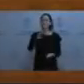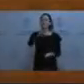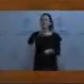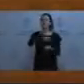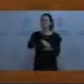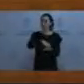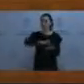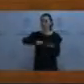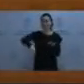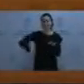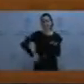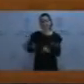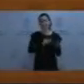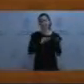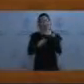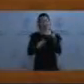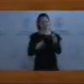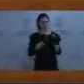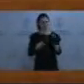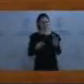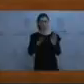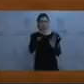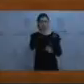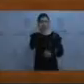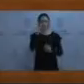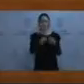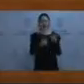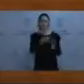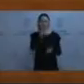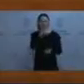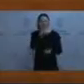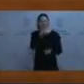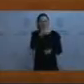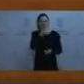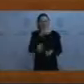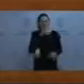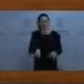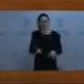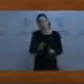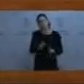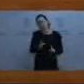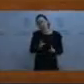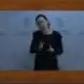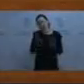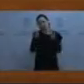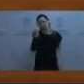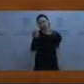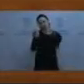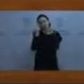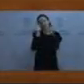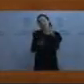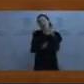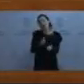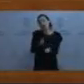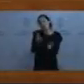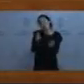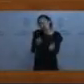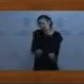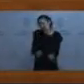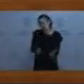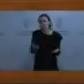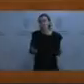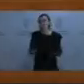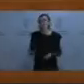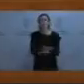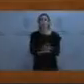de profesionales. Algunos están más que desmotivados, resignados. Las noticias que nos llegan hacen, todas,